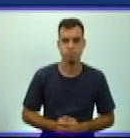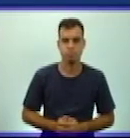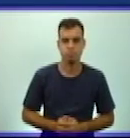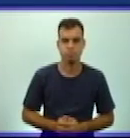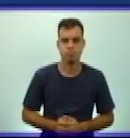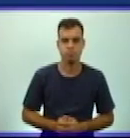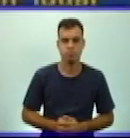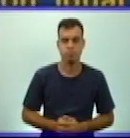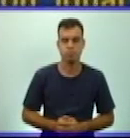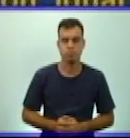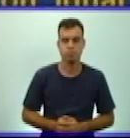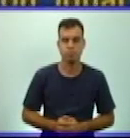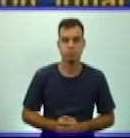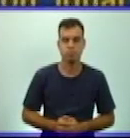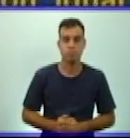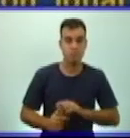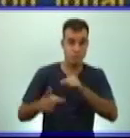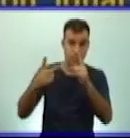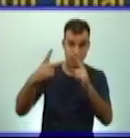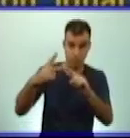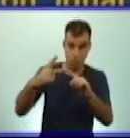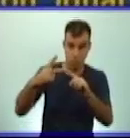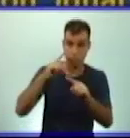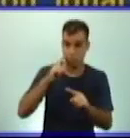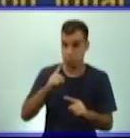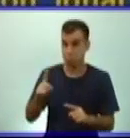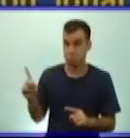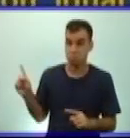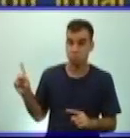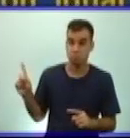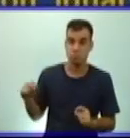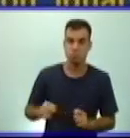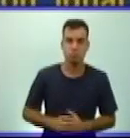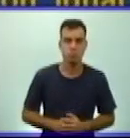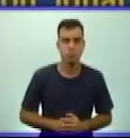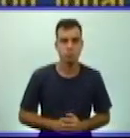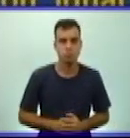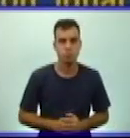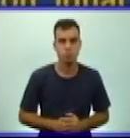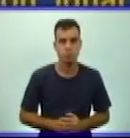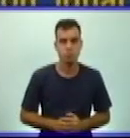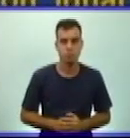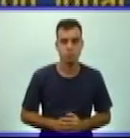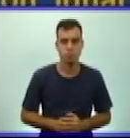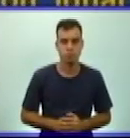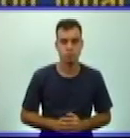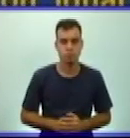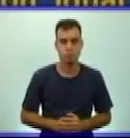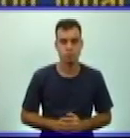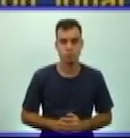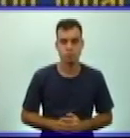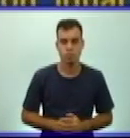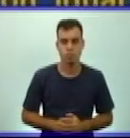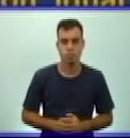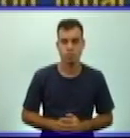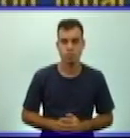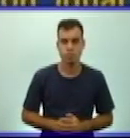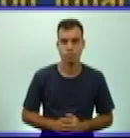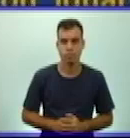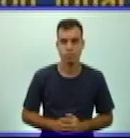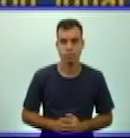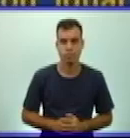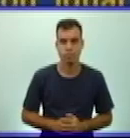uno. Y bueno, que en el movimiento rotacional o en la rotación, el movimiento de cada punto del cuerpo está